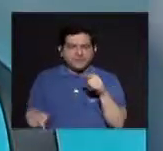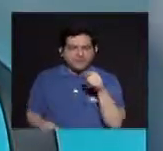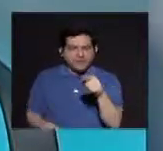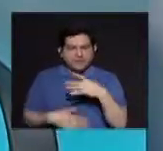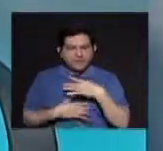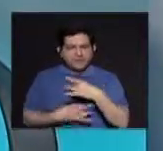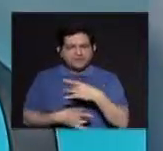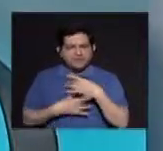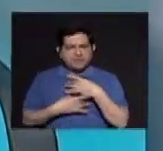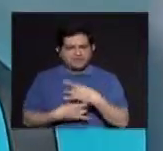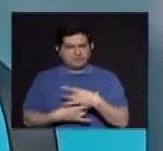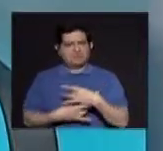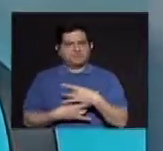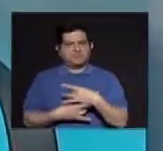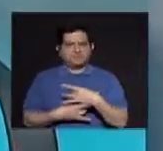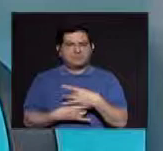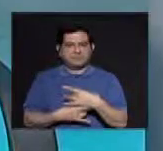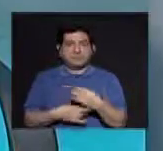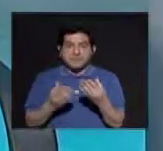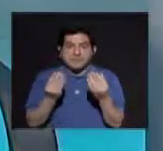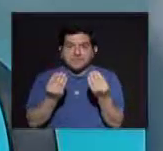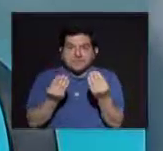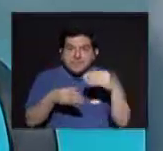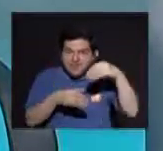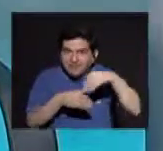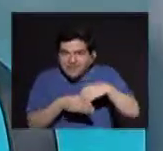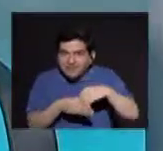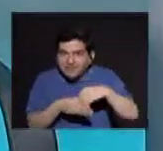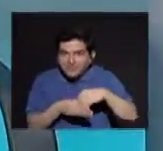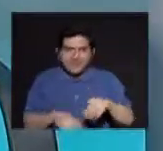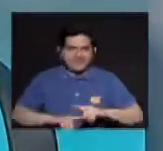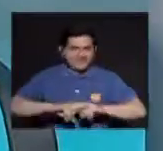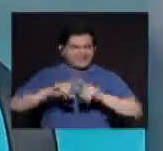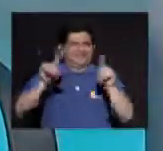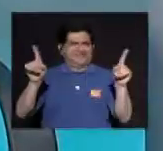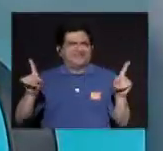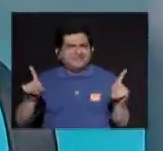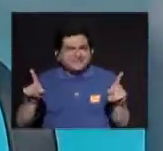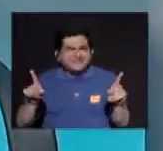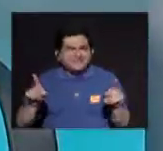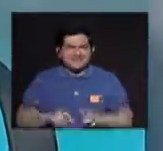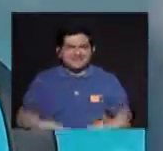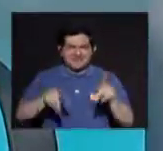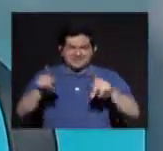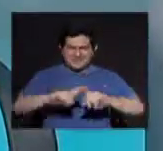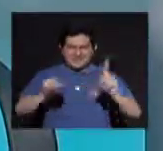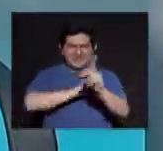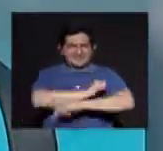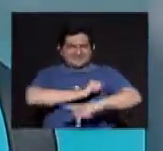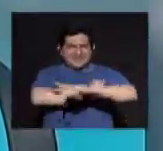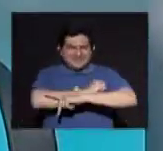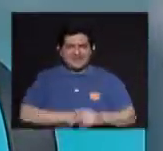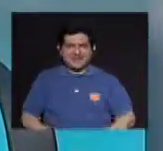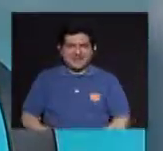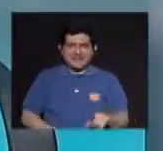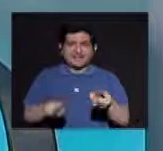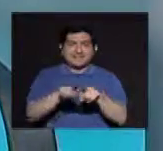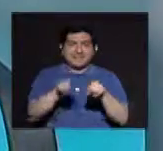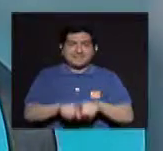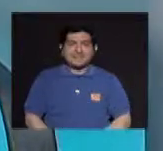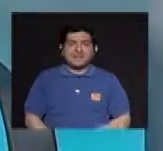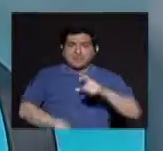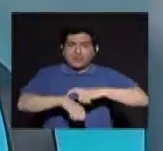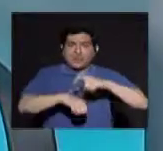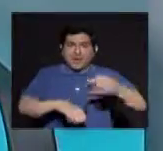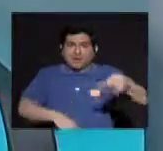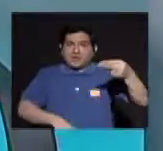Y me llamó muchísimo la atención porque era como de miedo y era diferente y era con gente de otros países y además era de